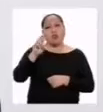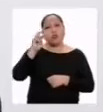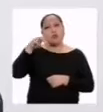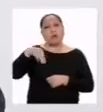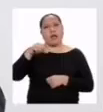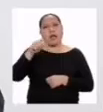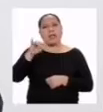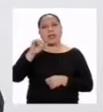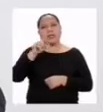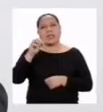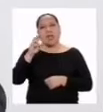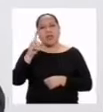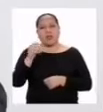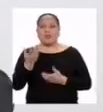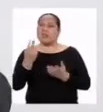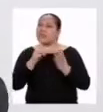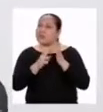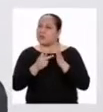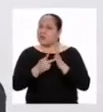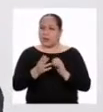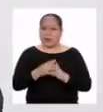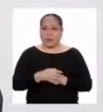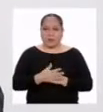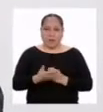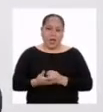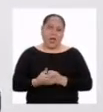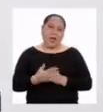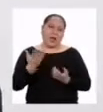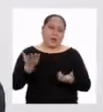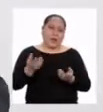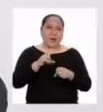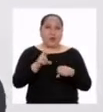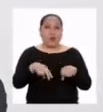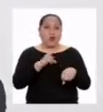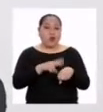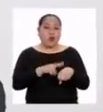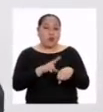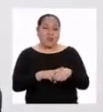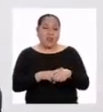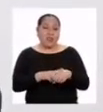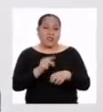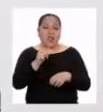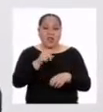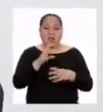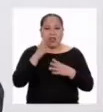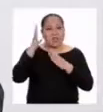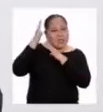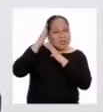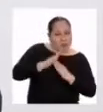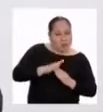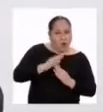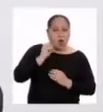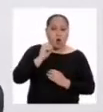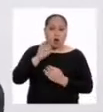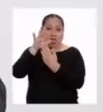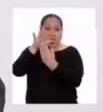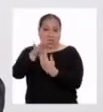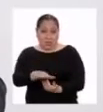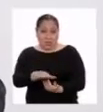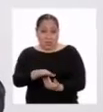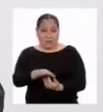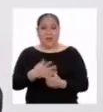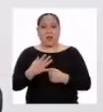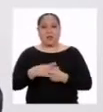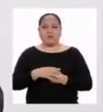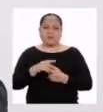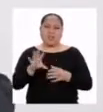normalizado? Me refiero a que se ha vuelto normal sufrir discriminación o discriminar